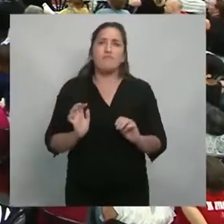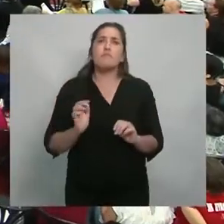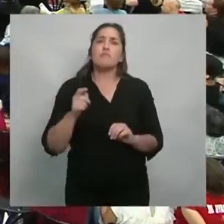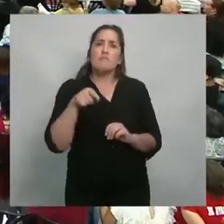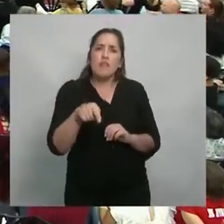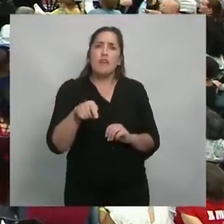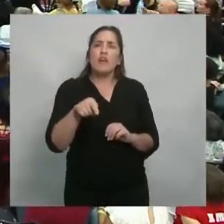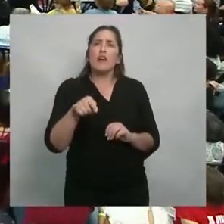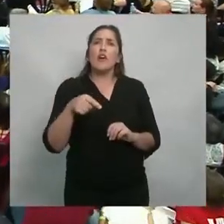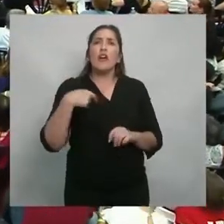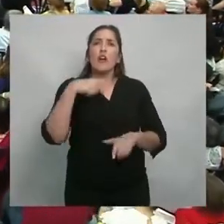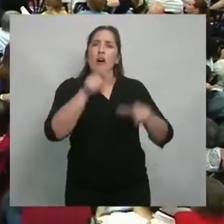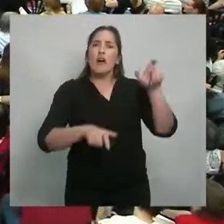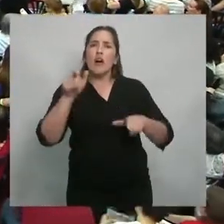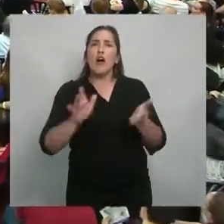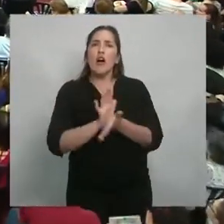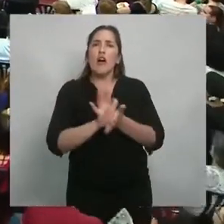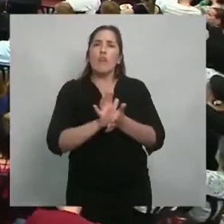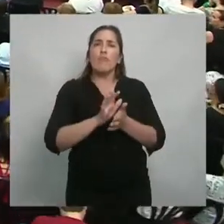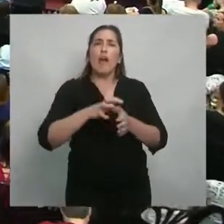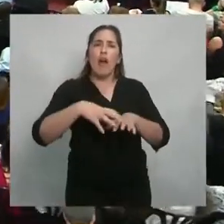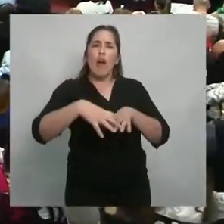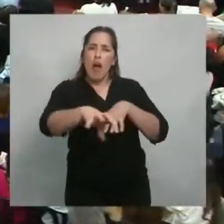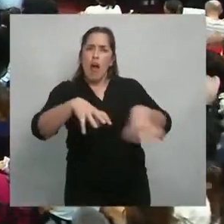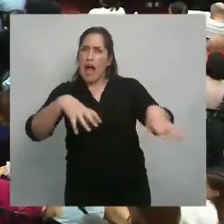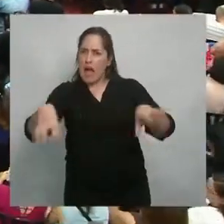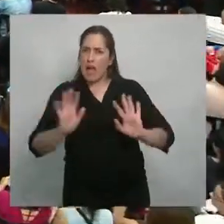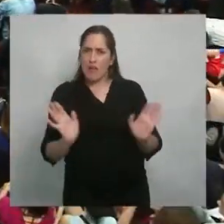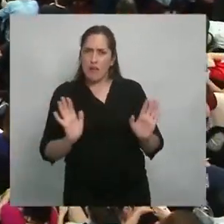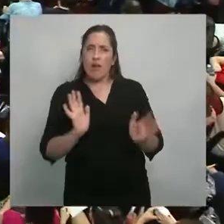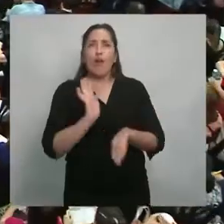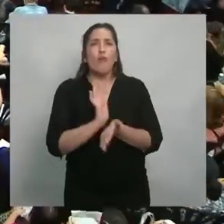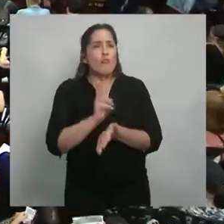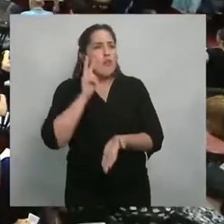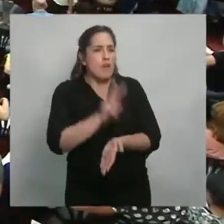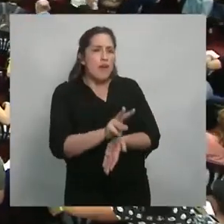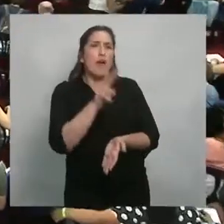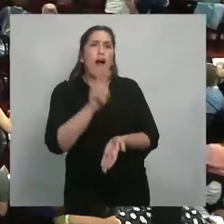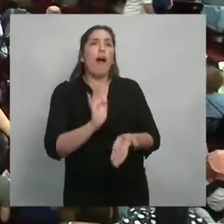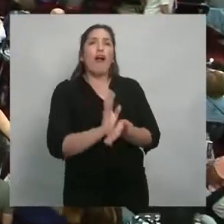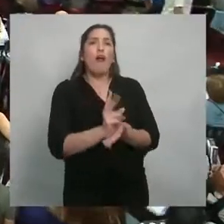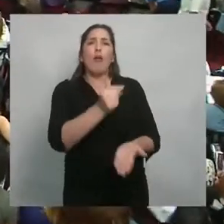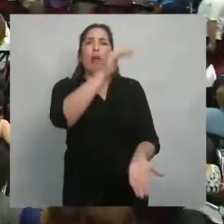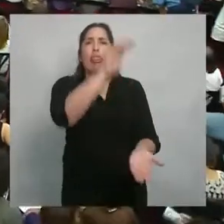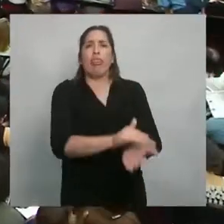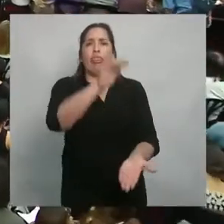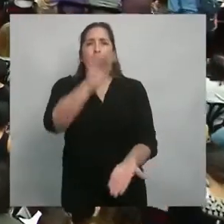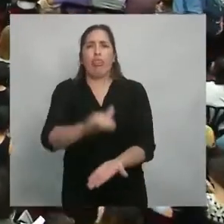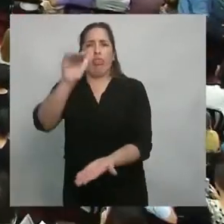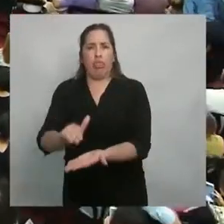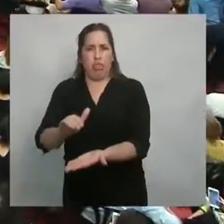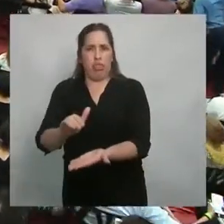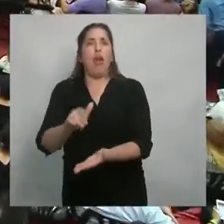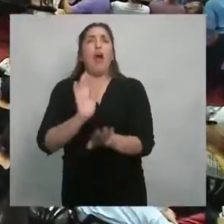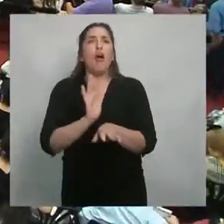no es dirigido directamente a los sujetos, sino que definiría como una desvaloración de